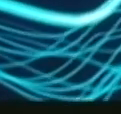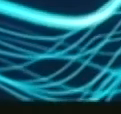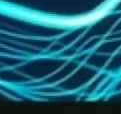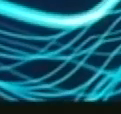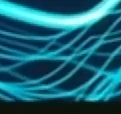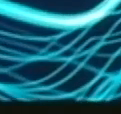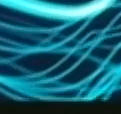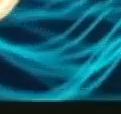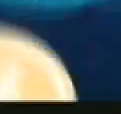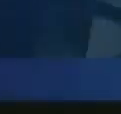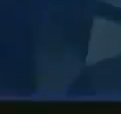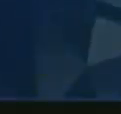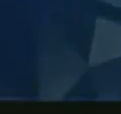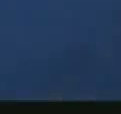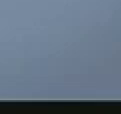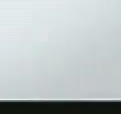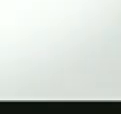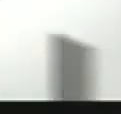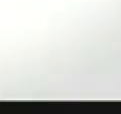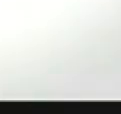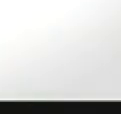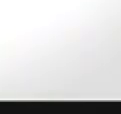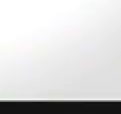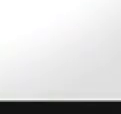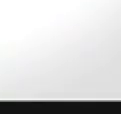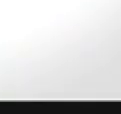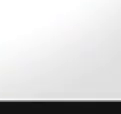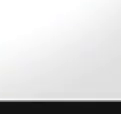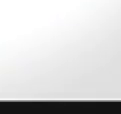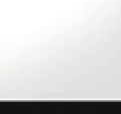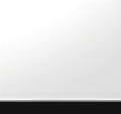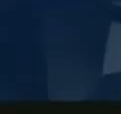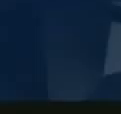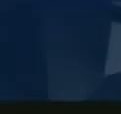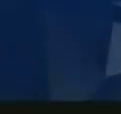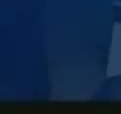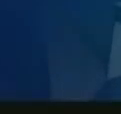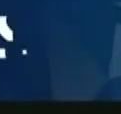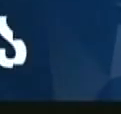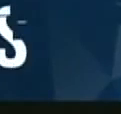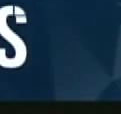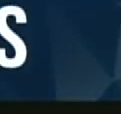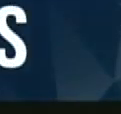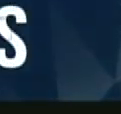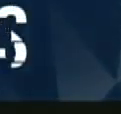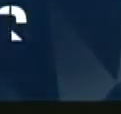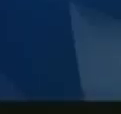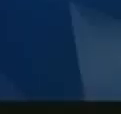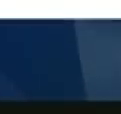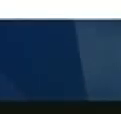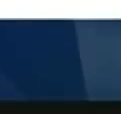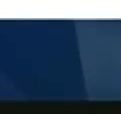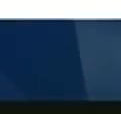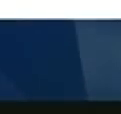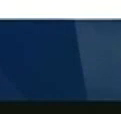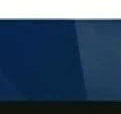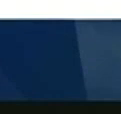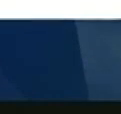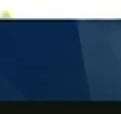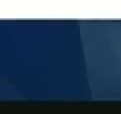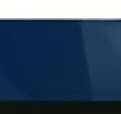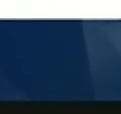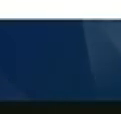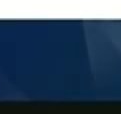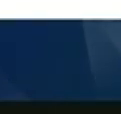Para vender o comprar criptomonedas, la Sunacrypt autorizó 7 casas de intercambio: